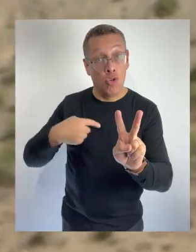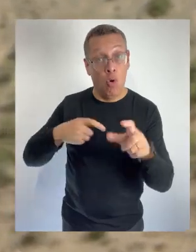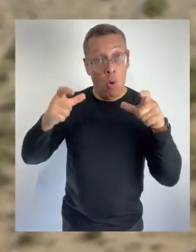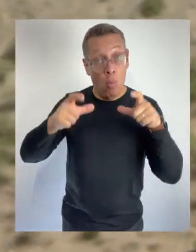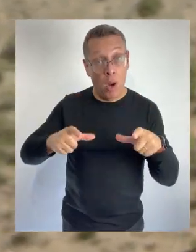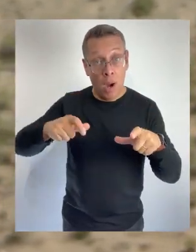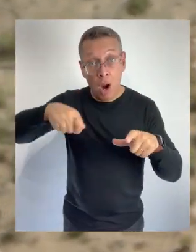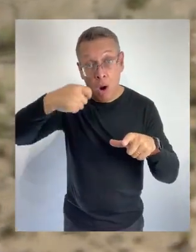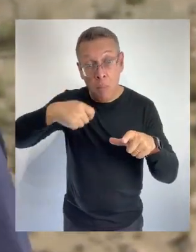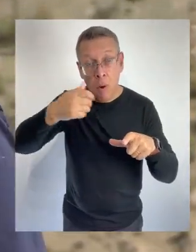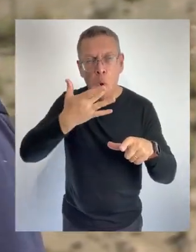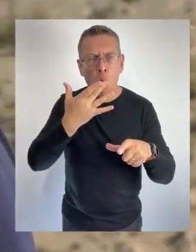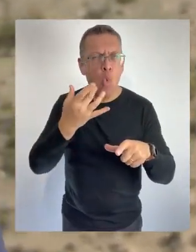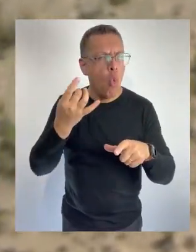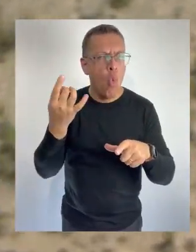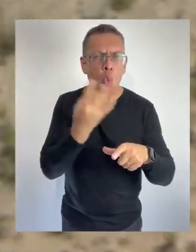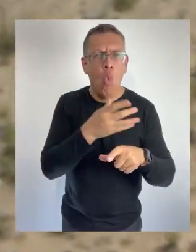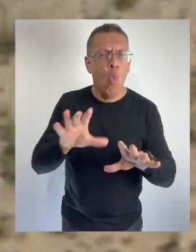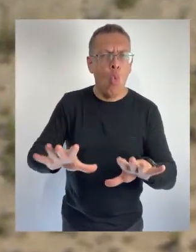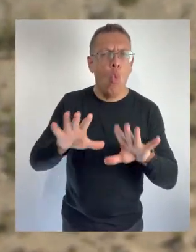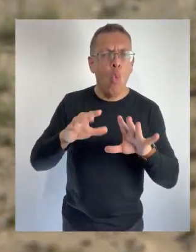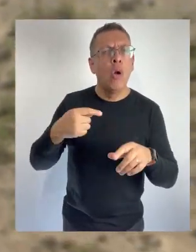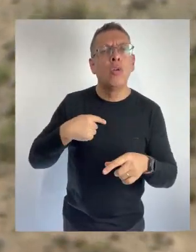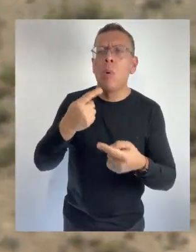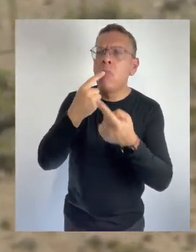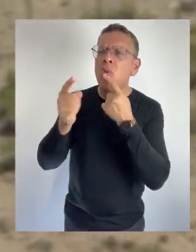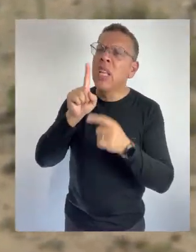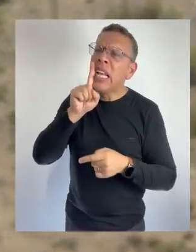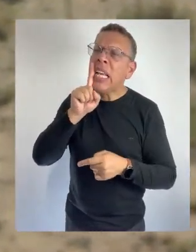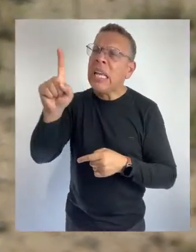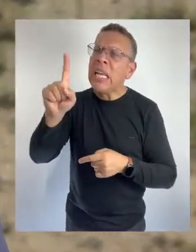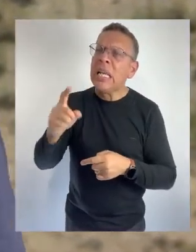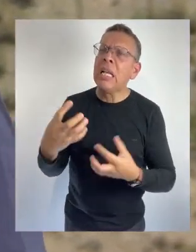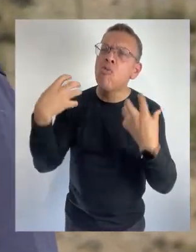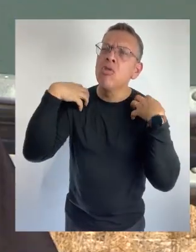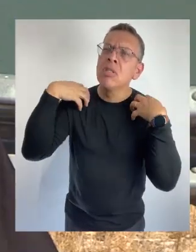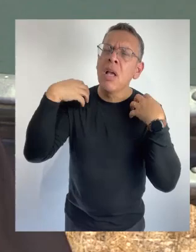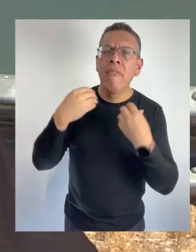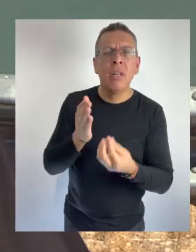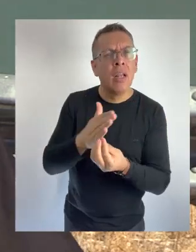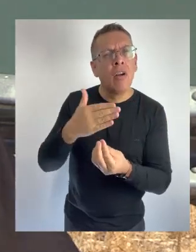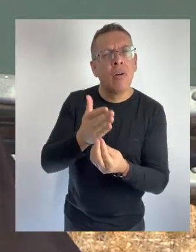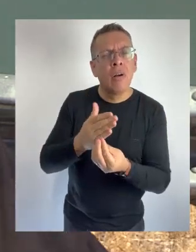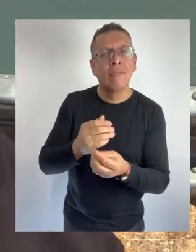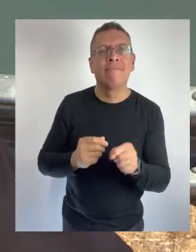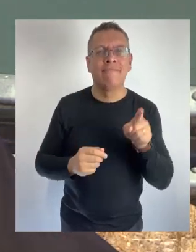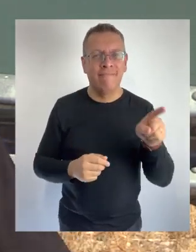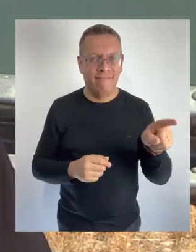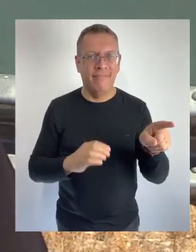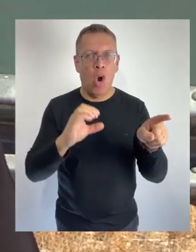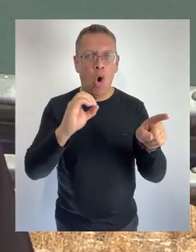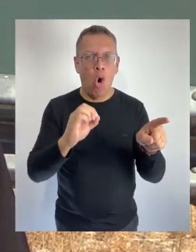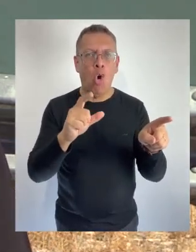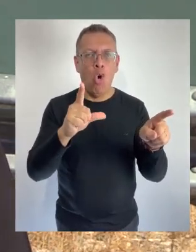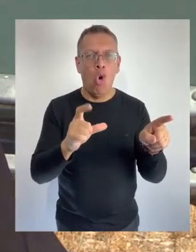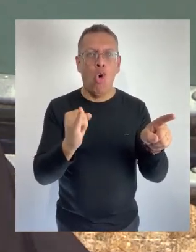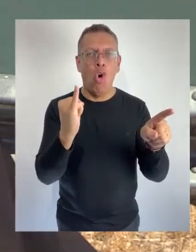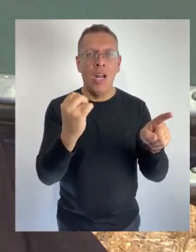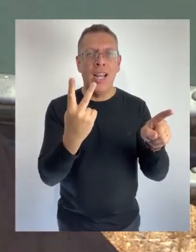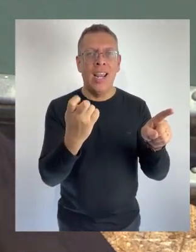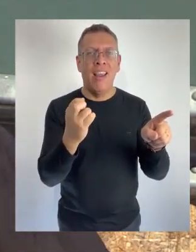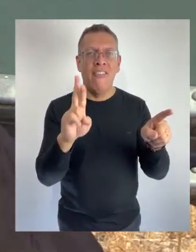gusta comer bien, y ese es mi deporte, aparte el deporte de